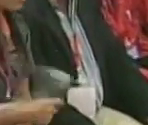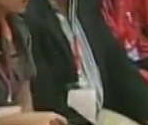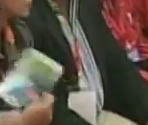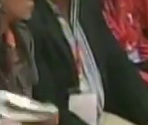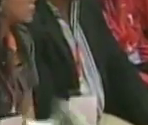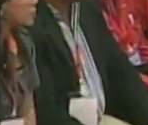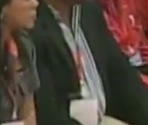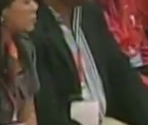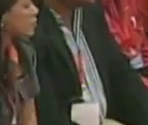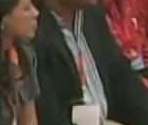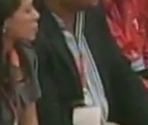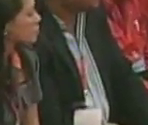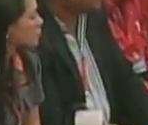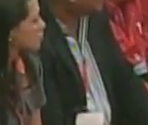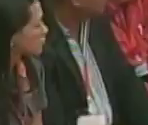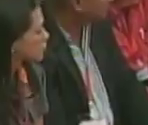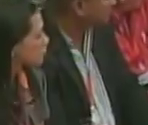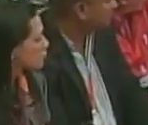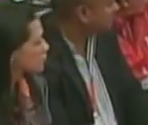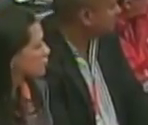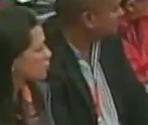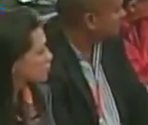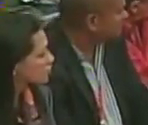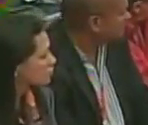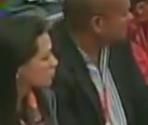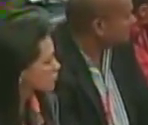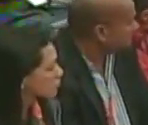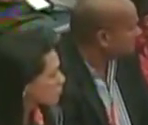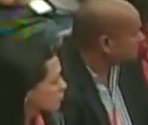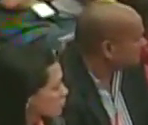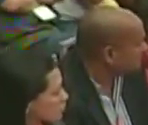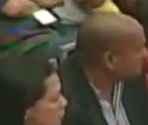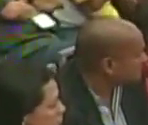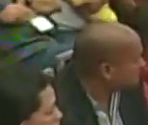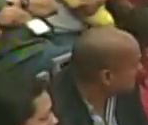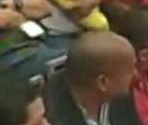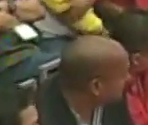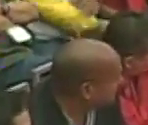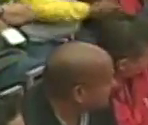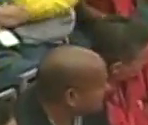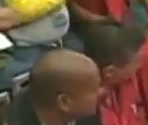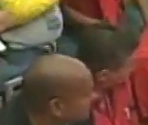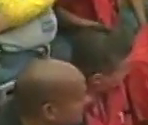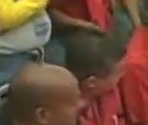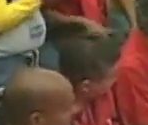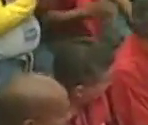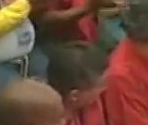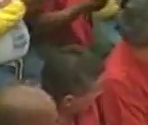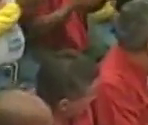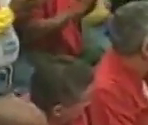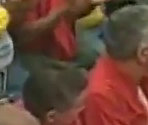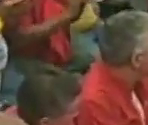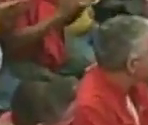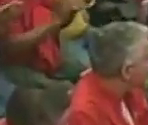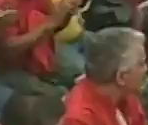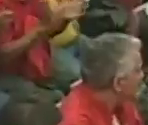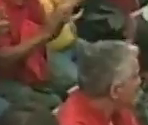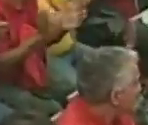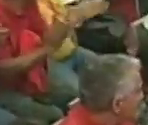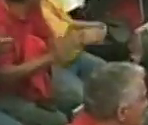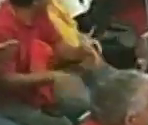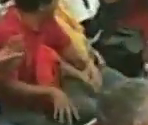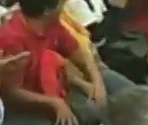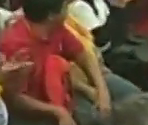de trabajo como parte de lo que es el cuarto congreso del partido socialista unido de venezuela inmediato vamos a escuchar